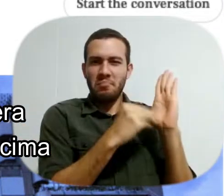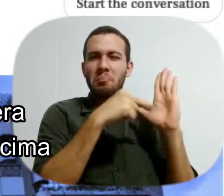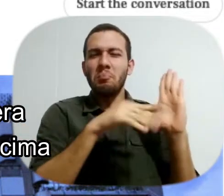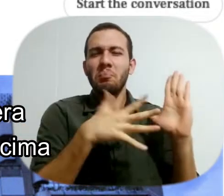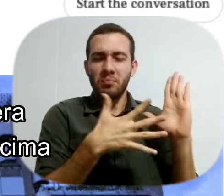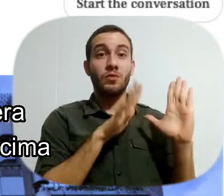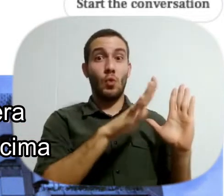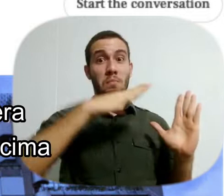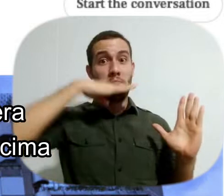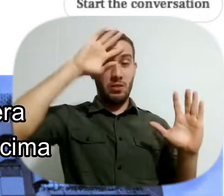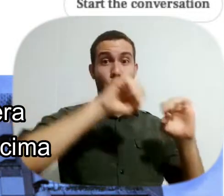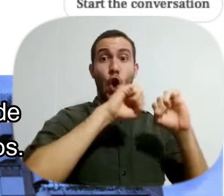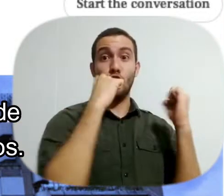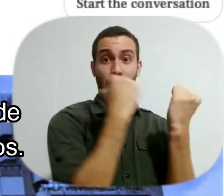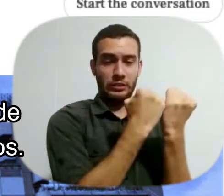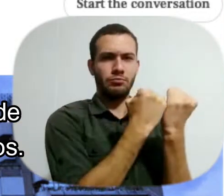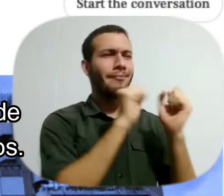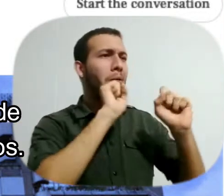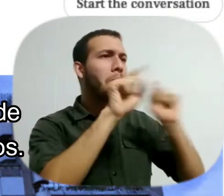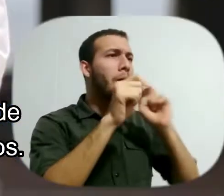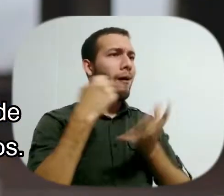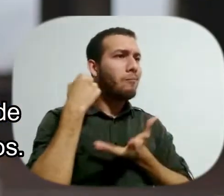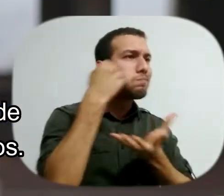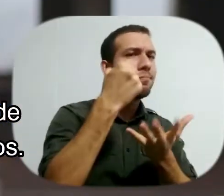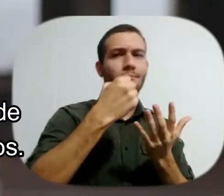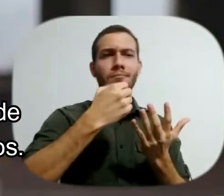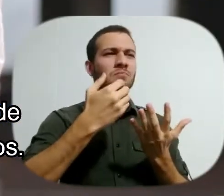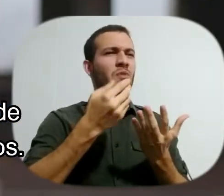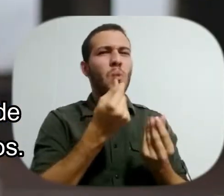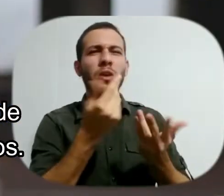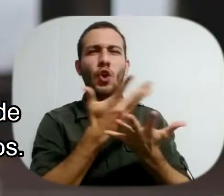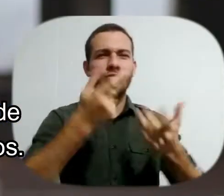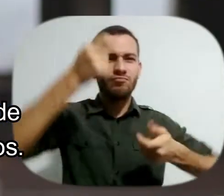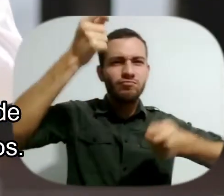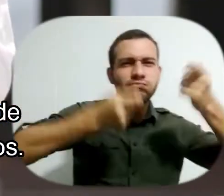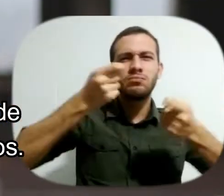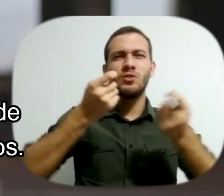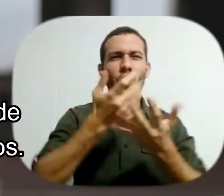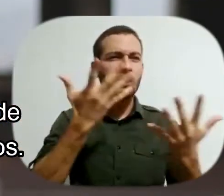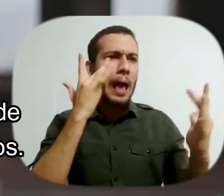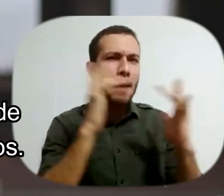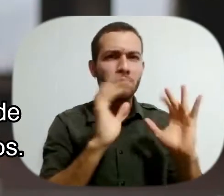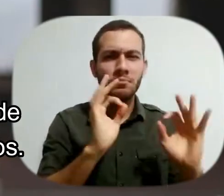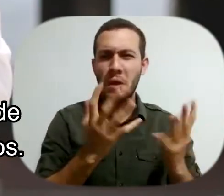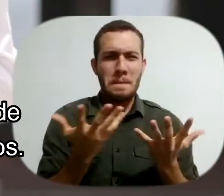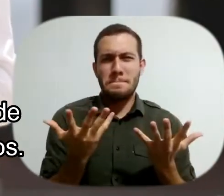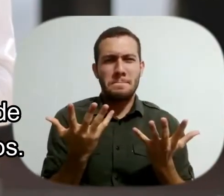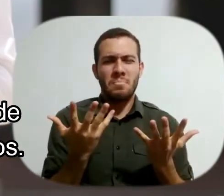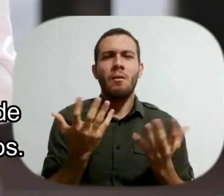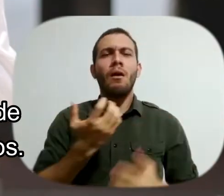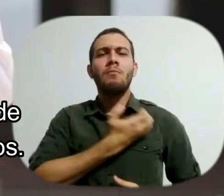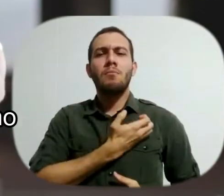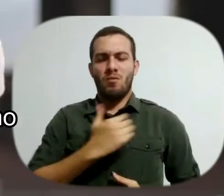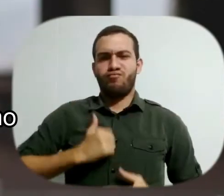extraordinarias, es decir, quería pasarse por encima al Consejo de Medellín sin estudios previos, sin estudios de prefactibilidad, sin estudios financieros, sin estudios